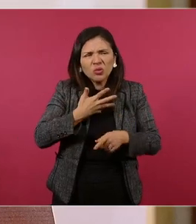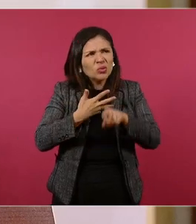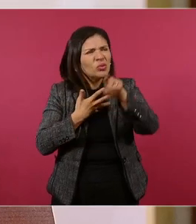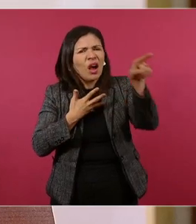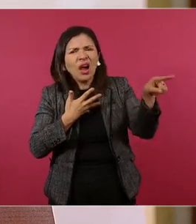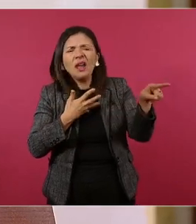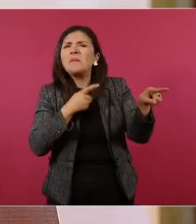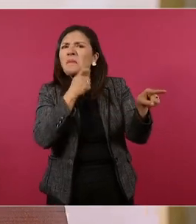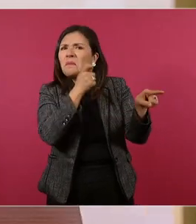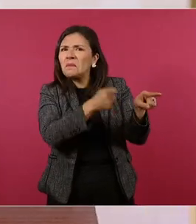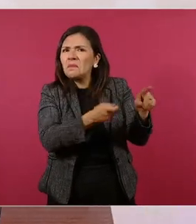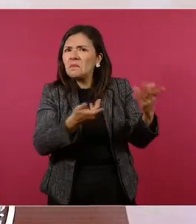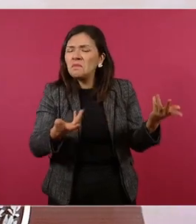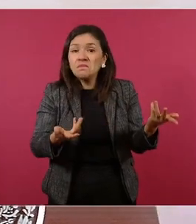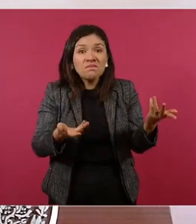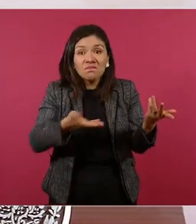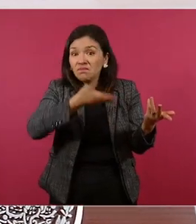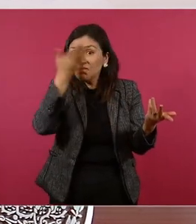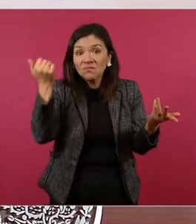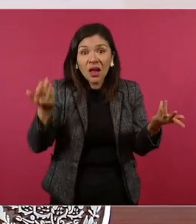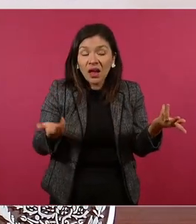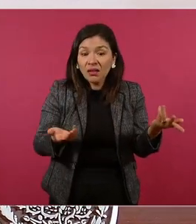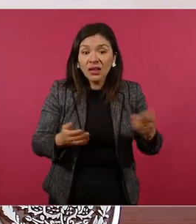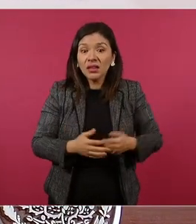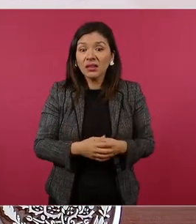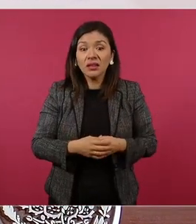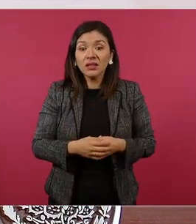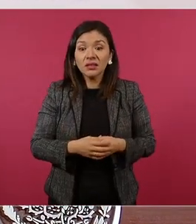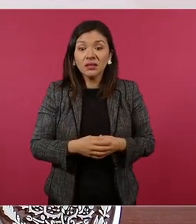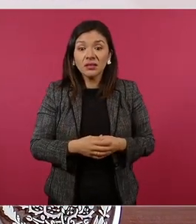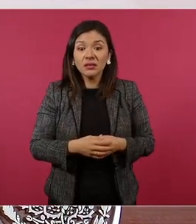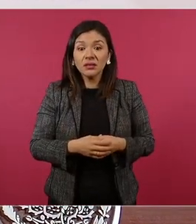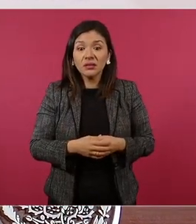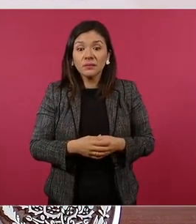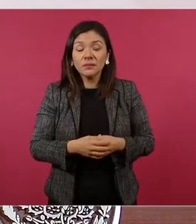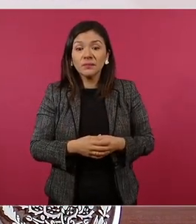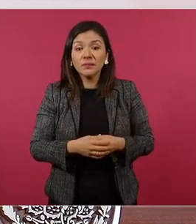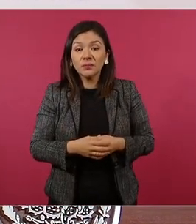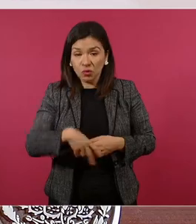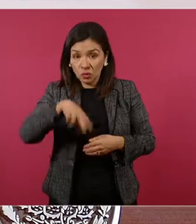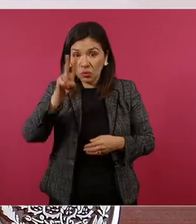ministros Cuál es constitucionalmente